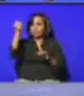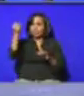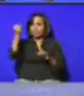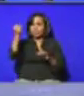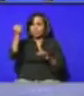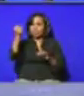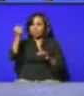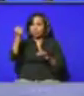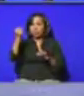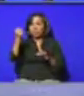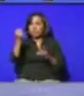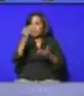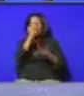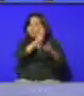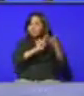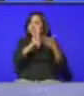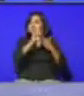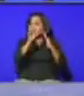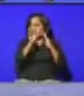Universidad Tecnológica